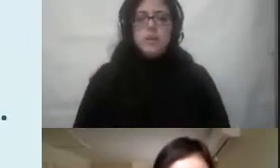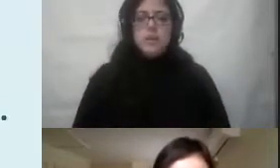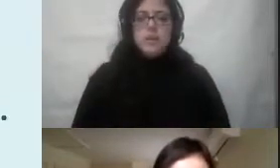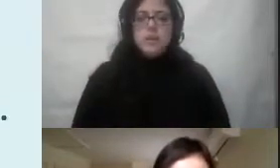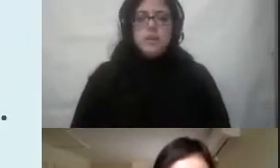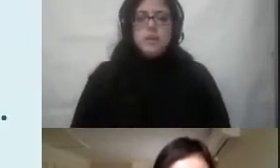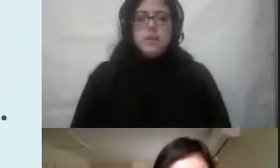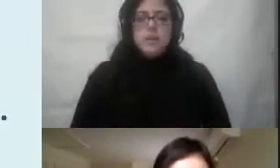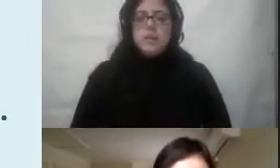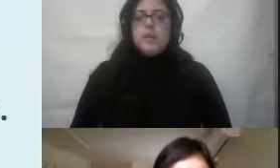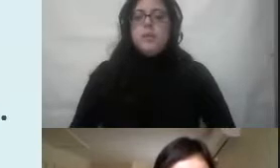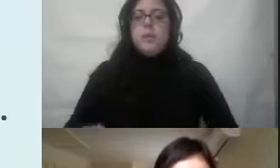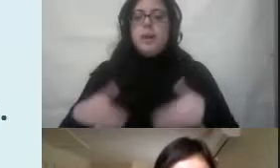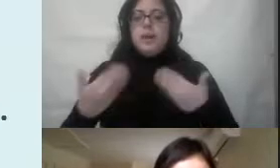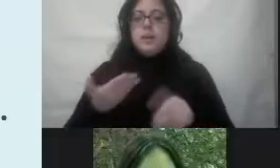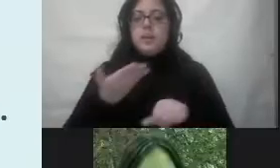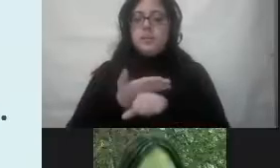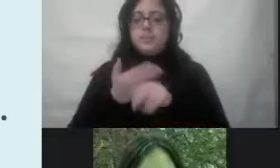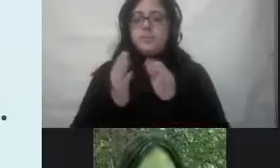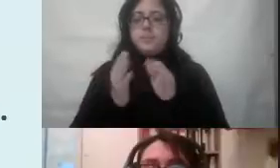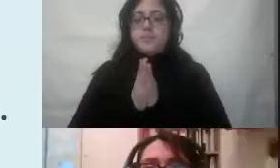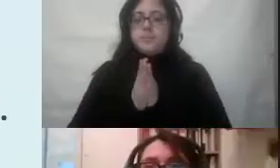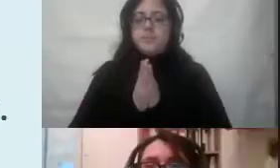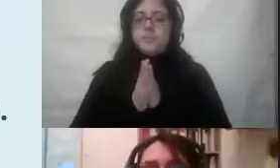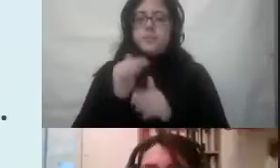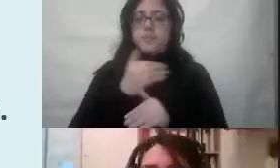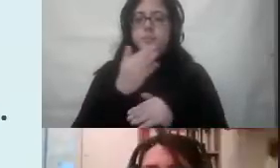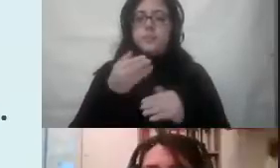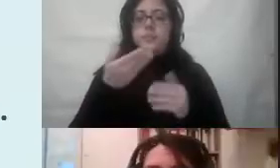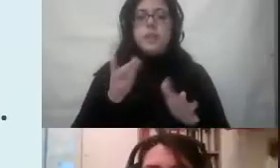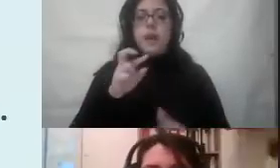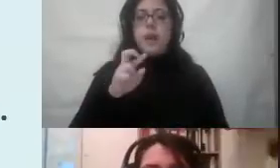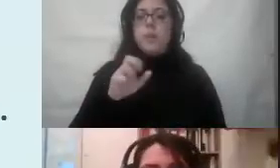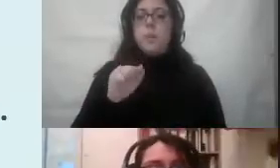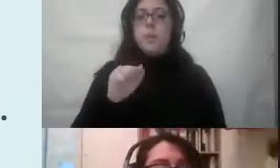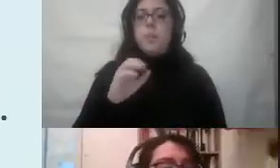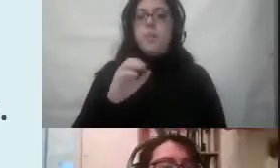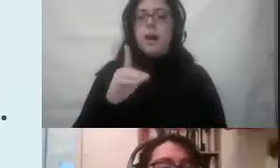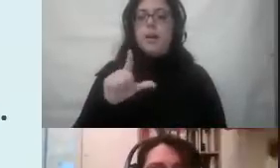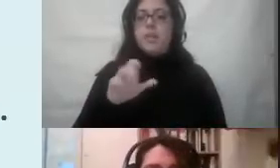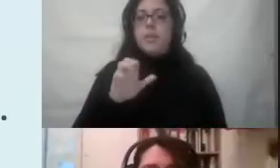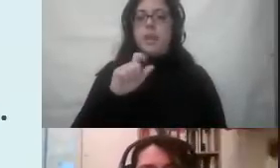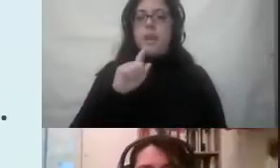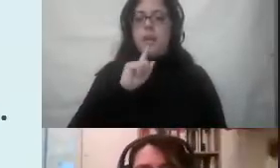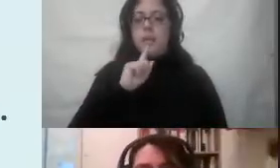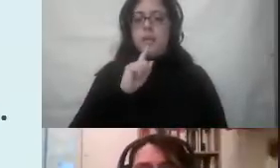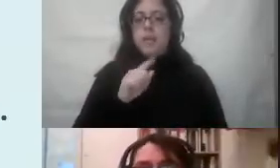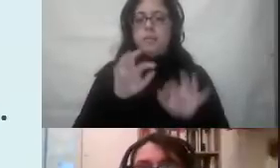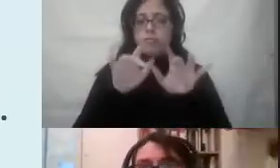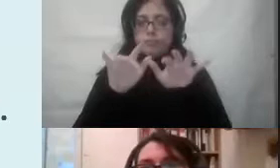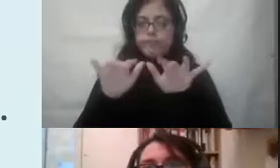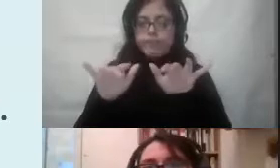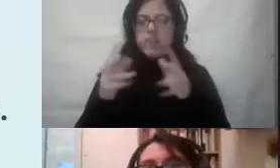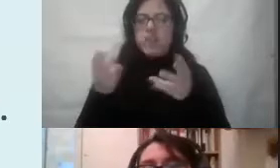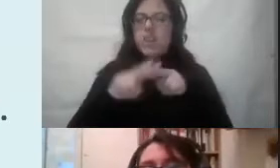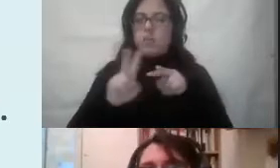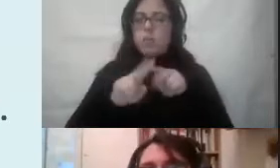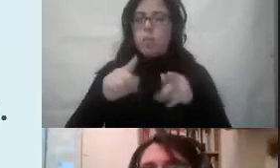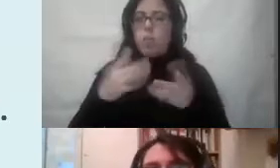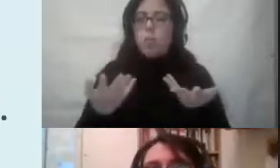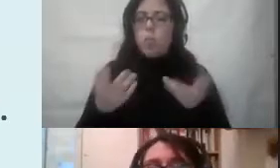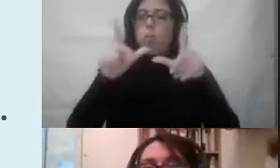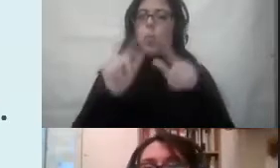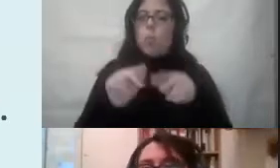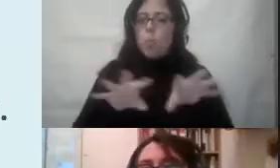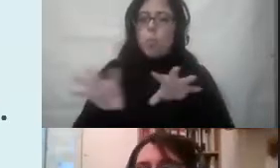Para eso, les vamos a pedir que ingresen a Padlet. ¿Qué es lo que vamos a hacer ahora? Vamos a hacer una pequeña actividad en